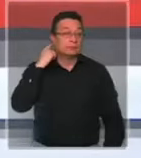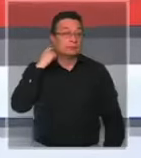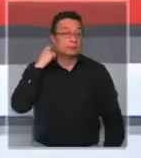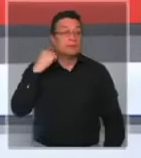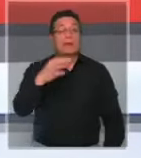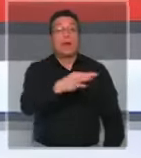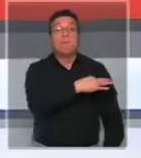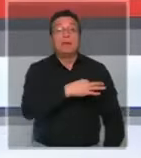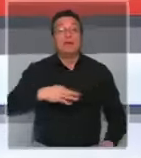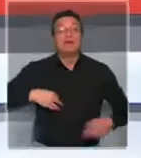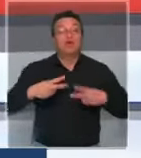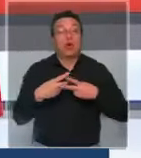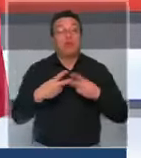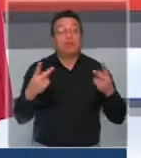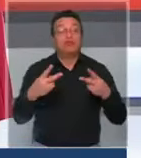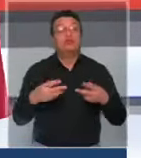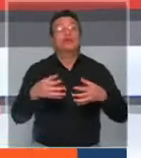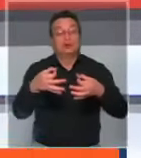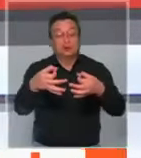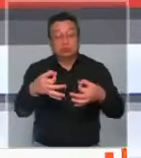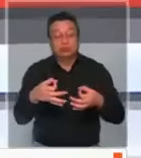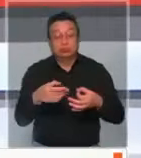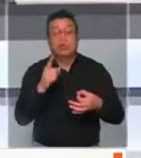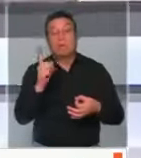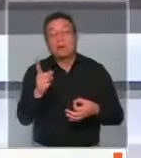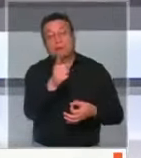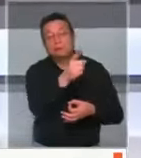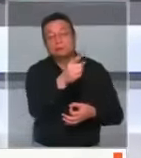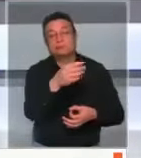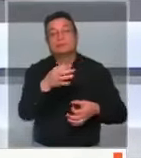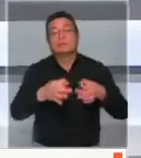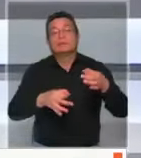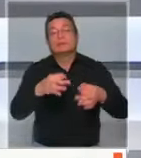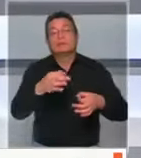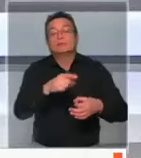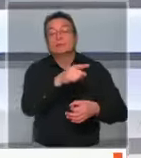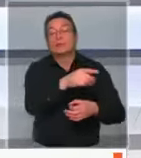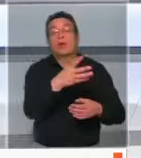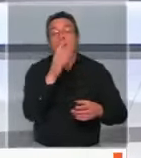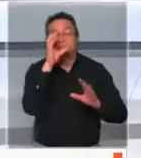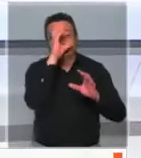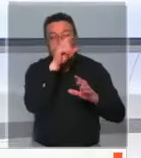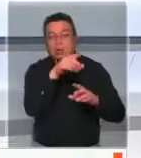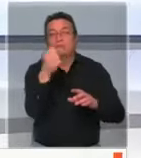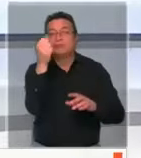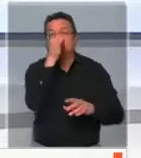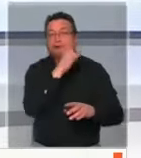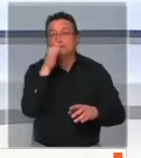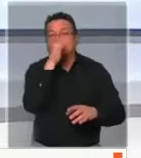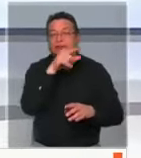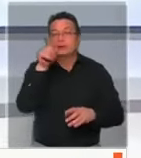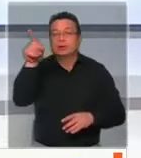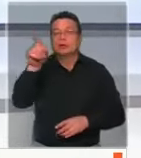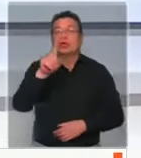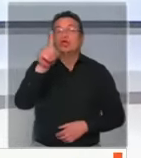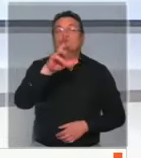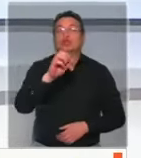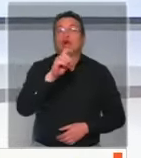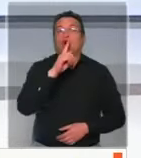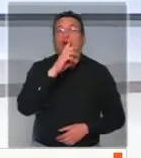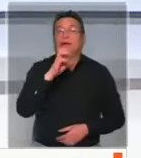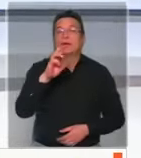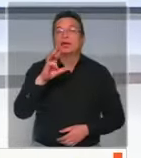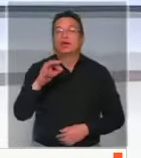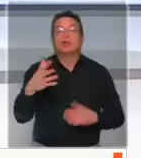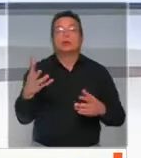El Ministerio Público inició de oficio una investigación penal por las irregularidades detectadas en el Hospital Sotero del Río. Todo esto